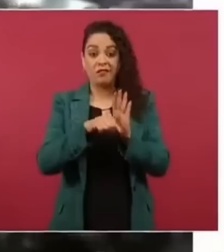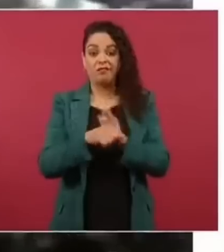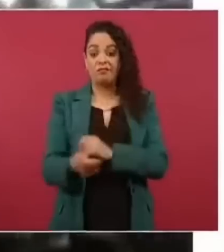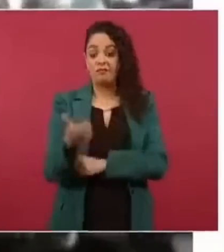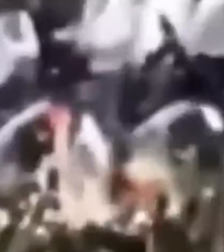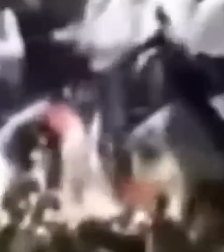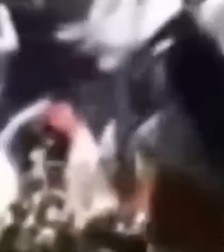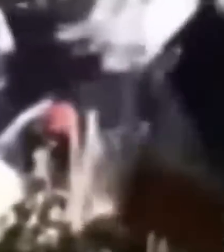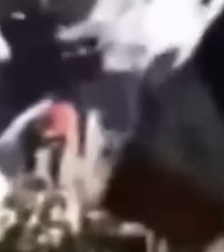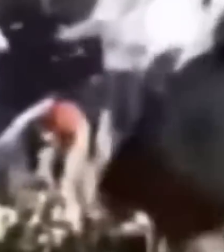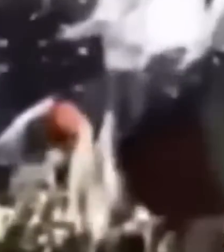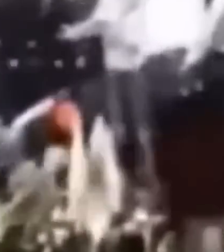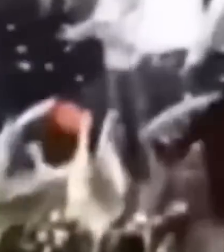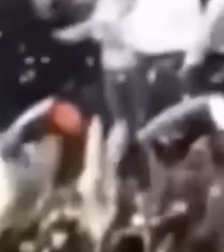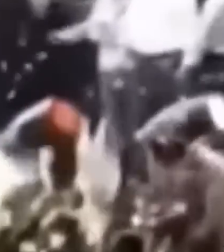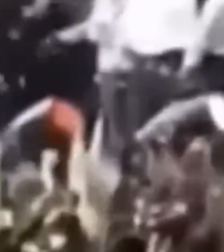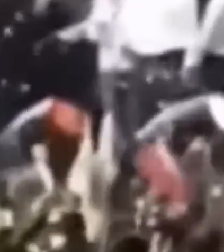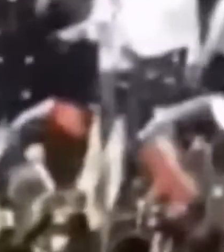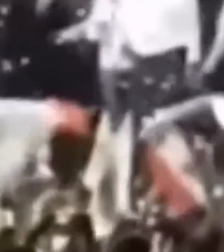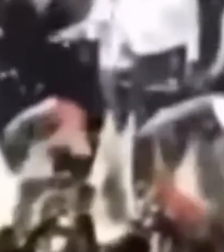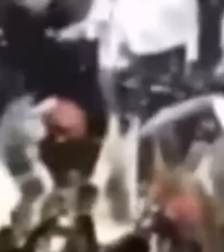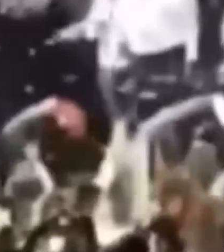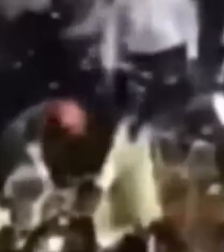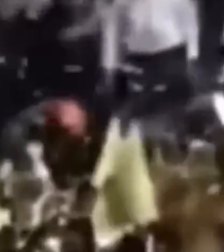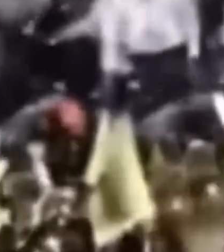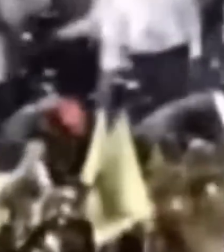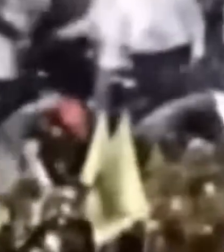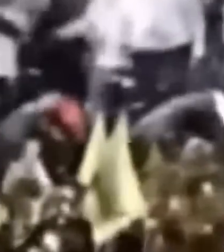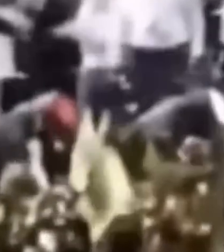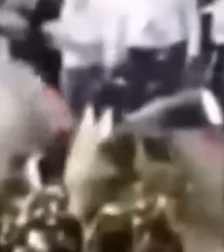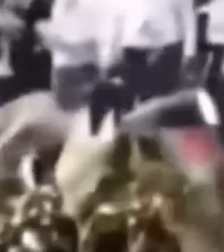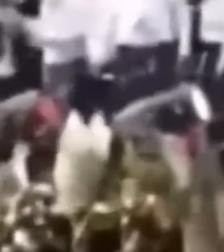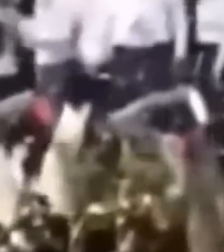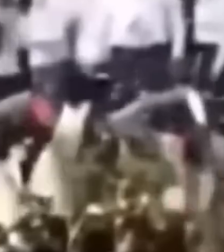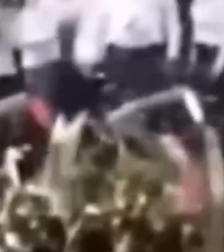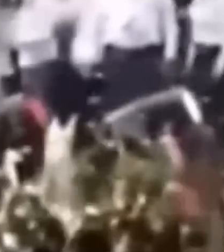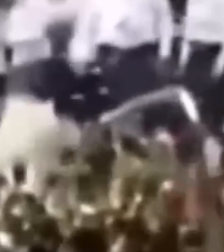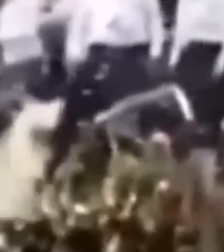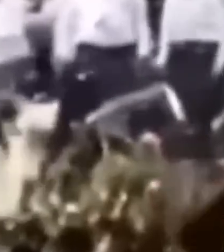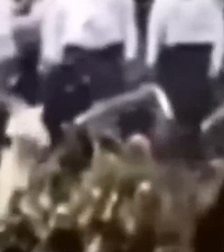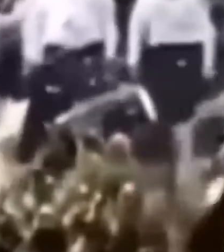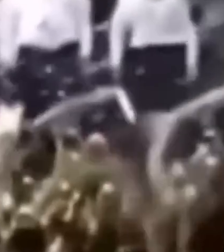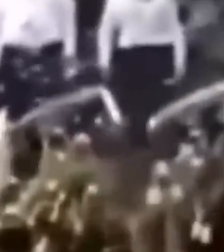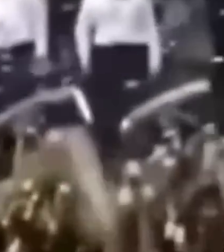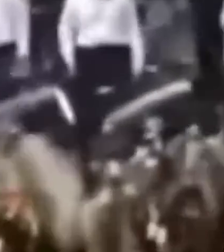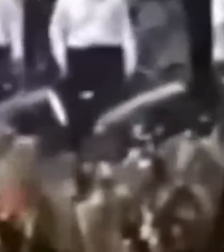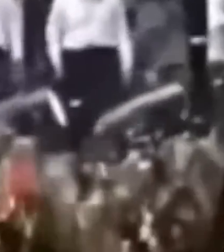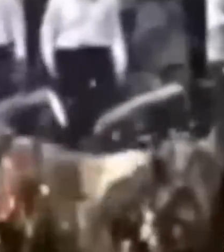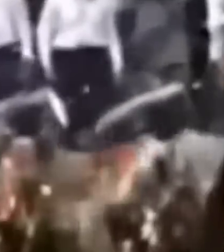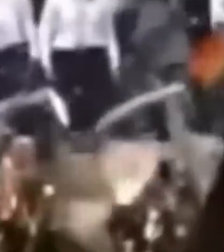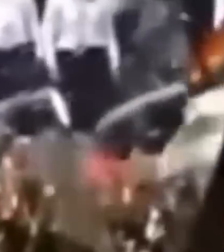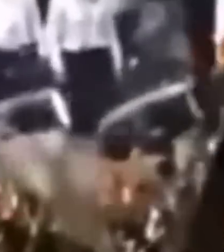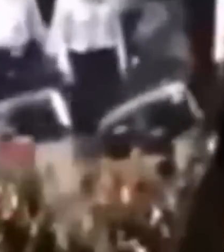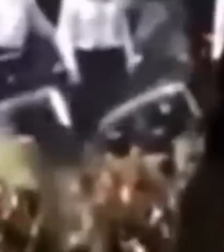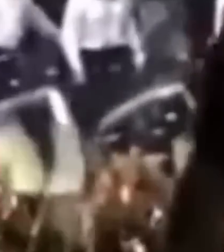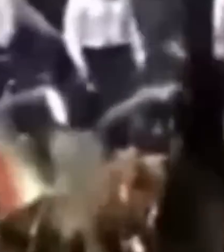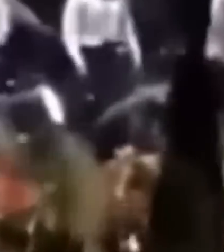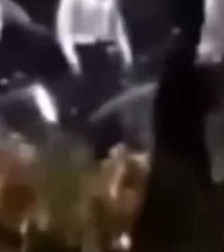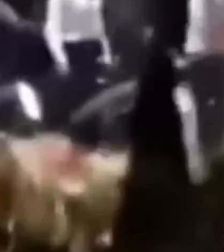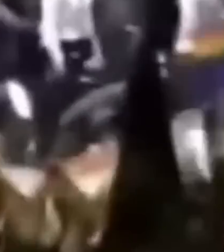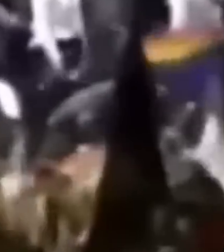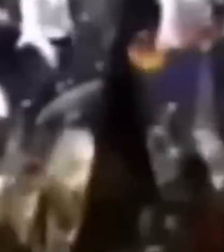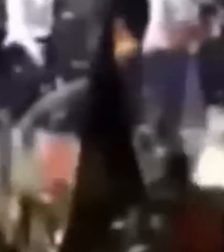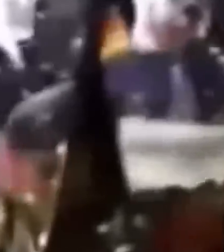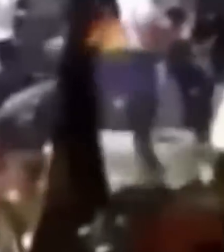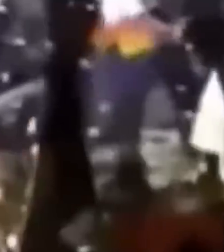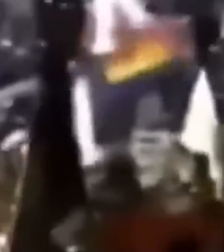raquítico, igual que nos pasó a todas las administraciones anteriores. No es fácil querer hacer mucho con